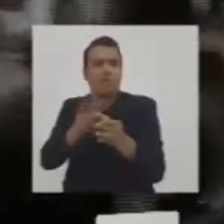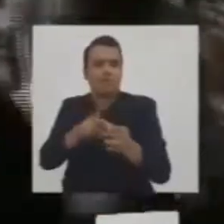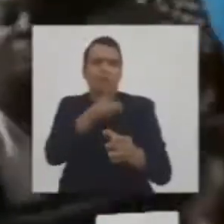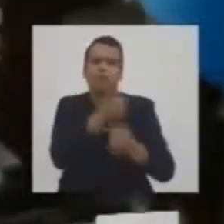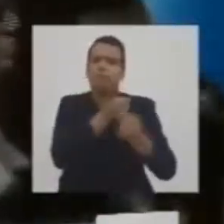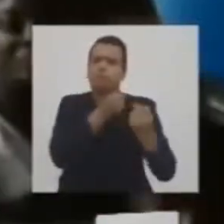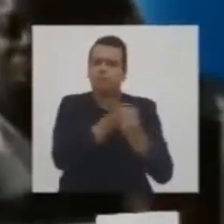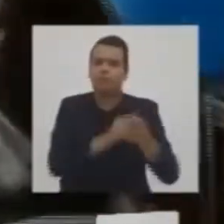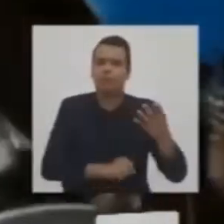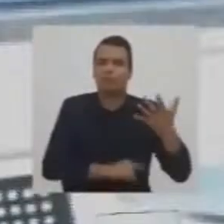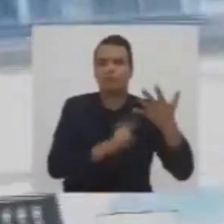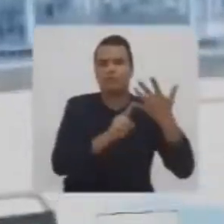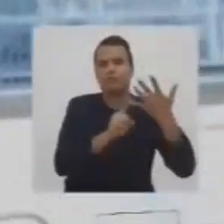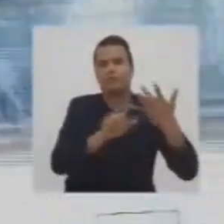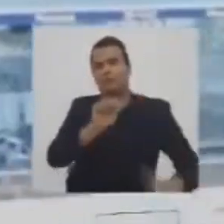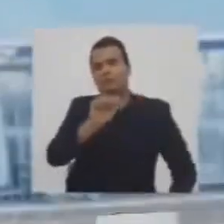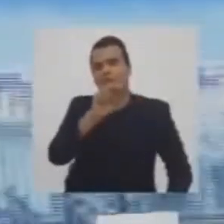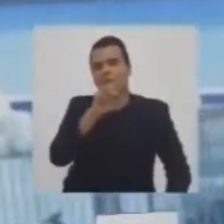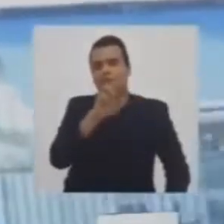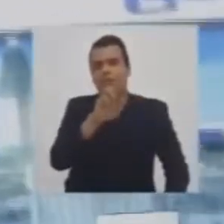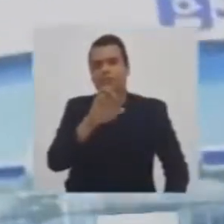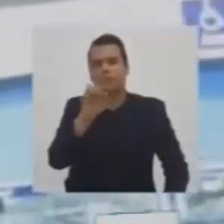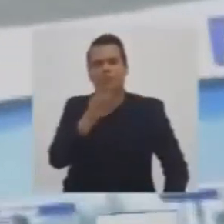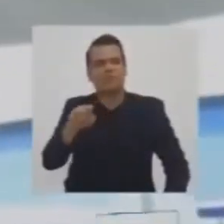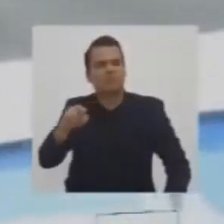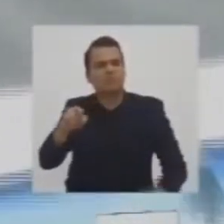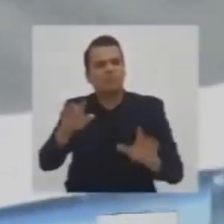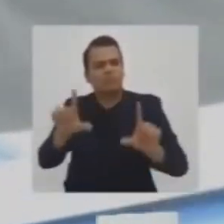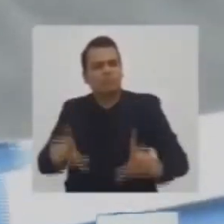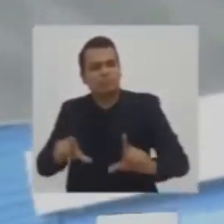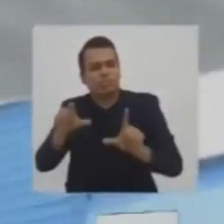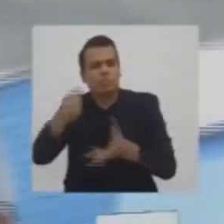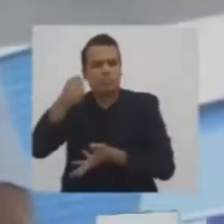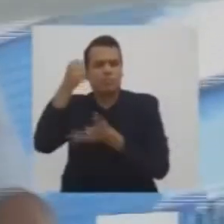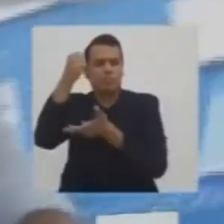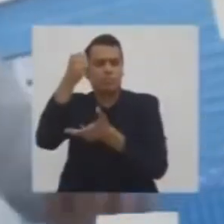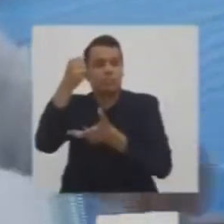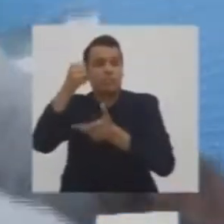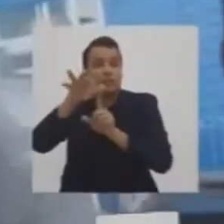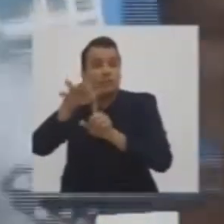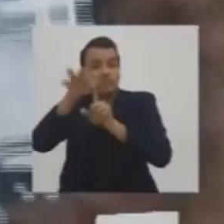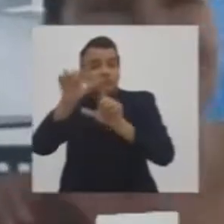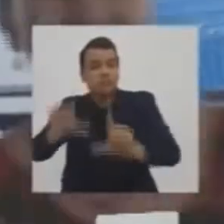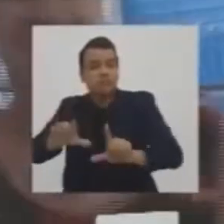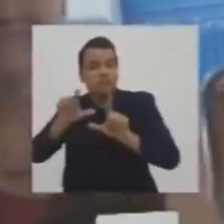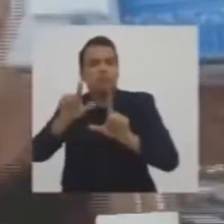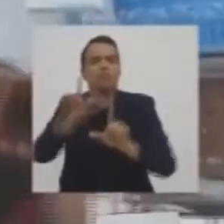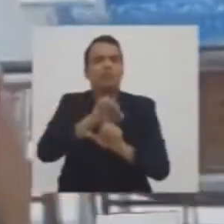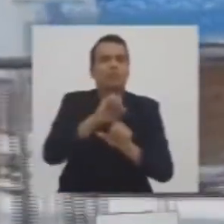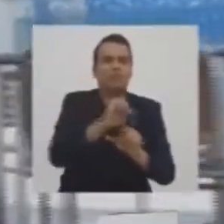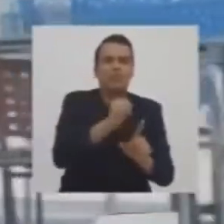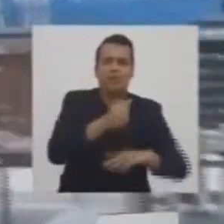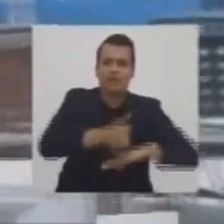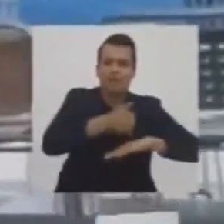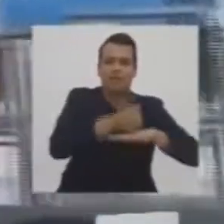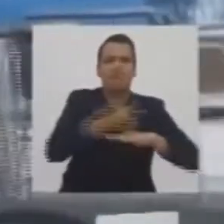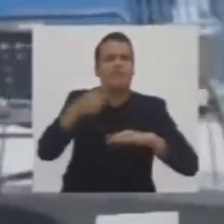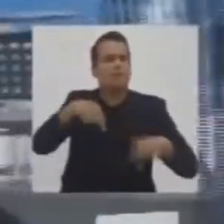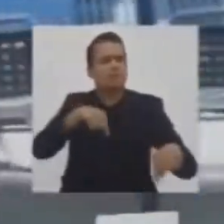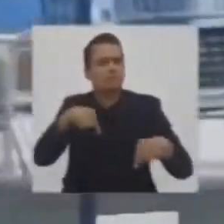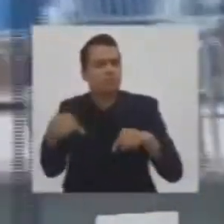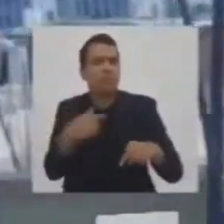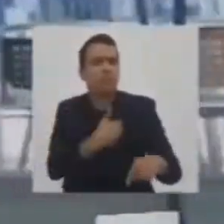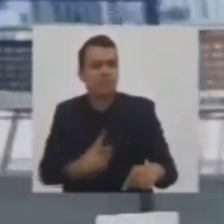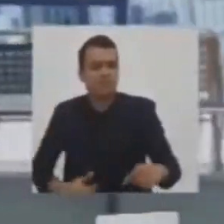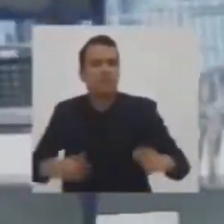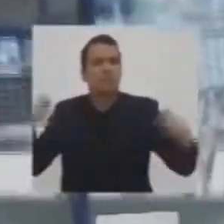realizar carreras profesionales. Andrés Felipe Ramírez, economista especialista en gerencia social y cooperación internacional,